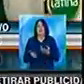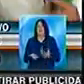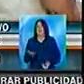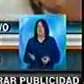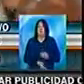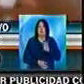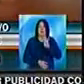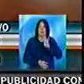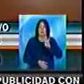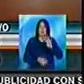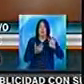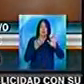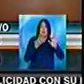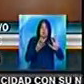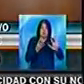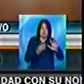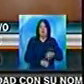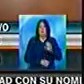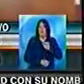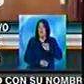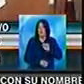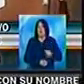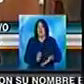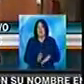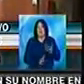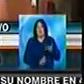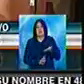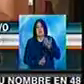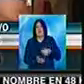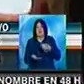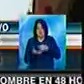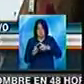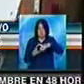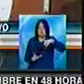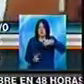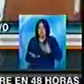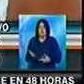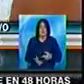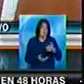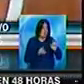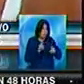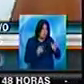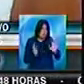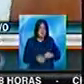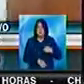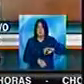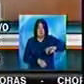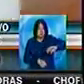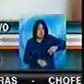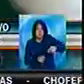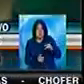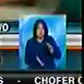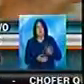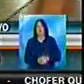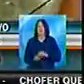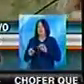son 49 soles más o menos que se exceden en su recibo de agua. Señor, a veces pasa, ¿no? Que uno no lo cierra bien como está ahorita,